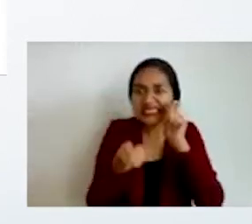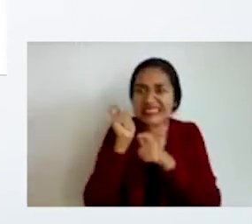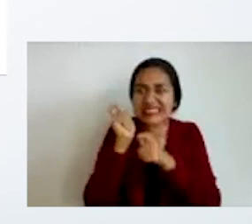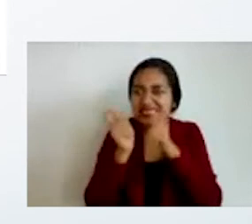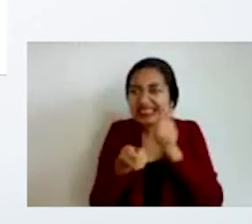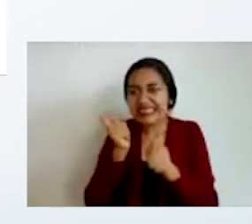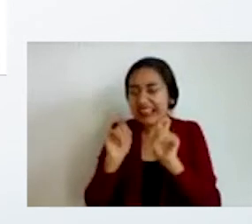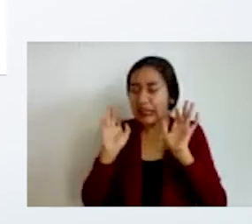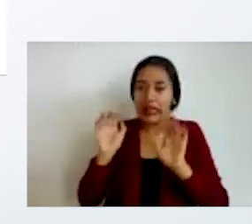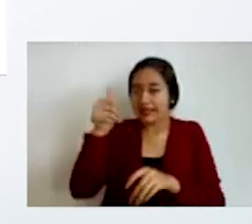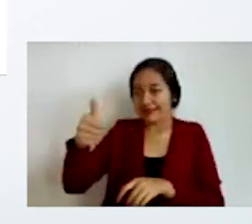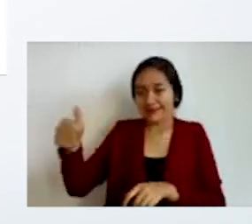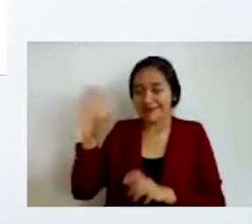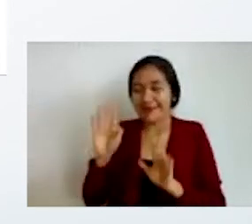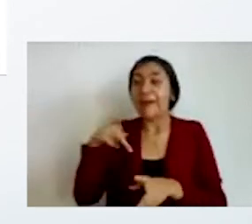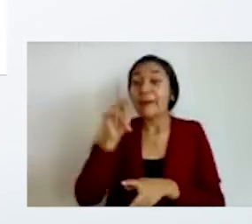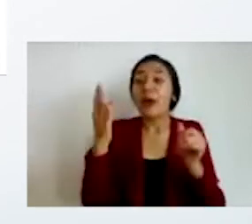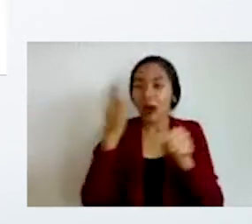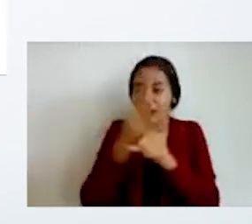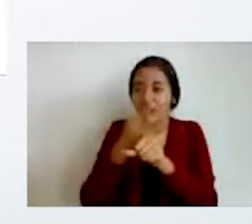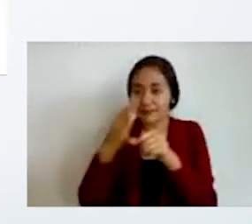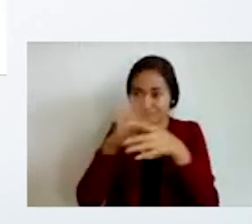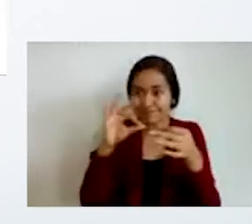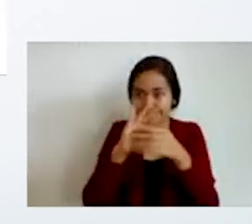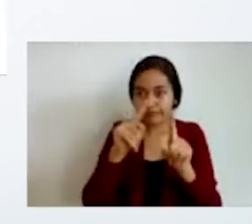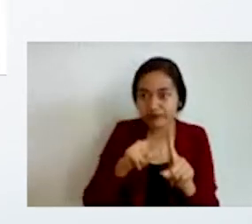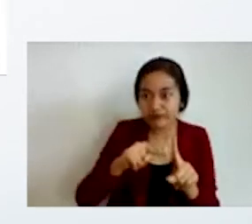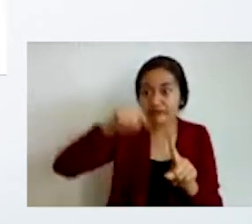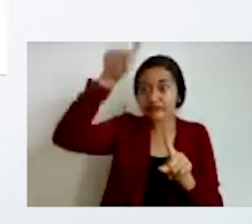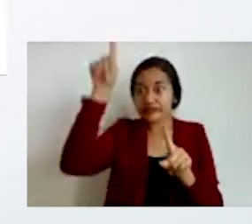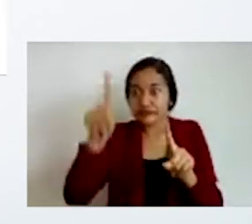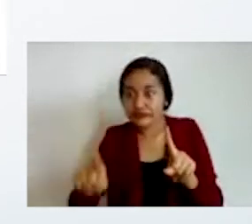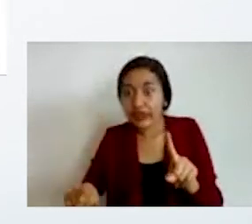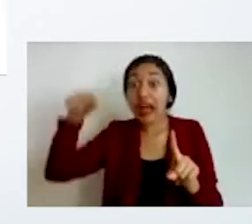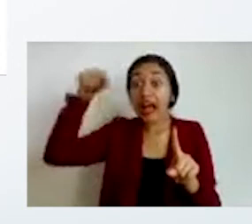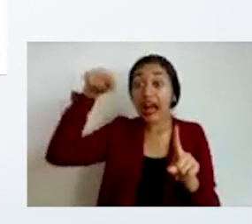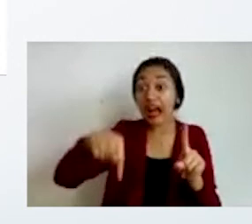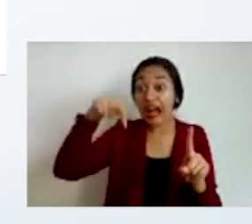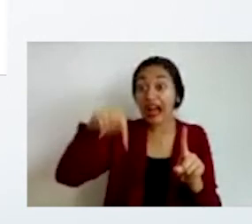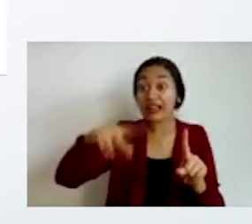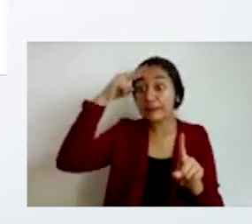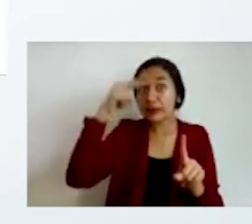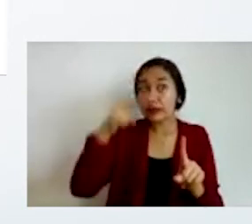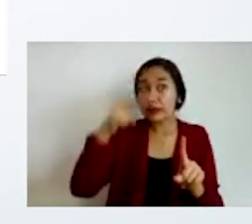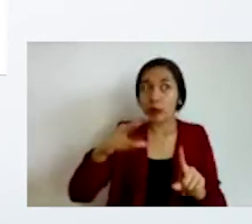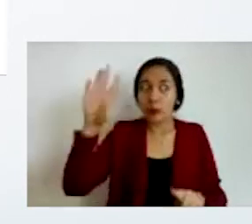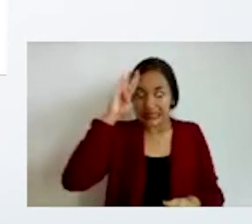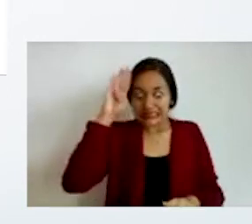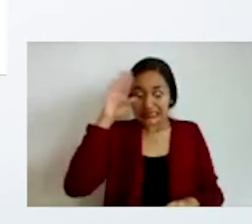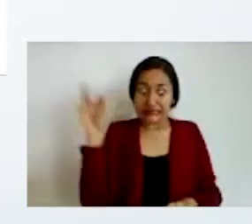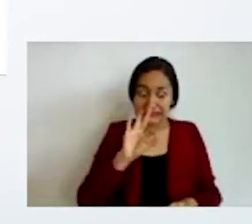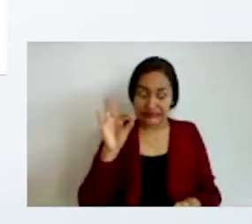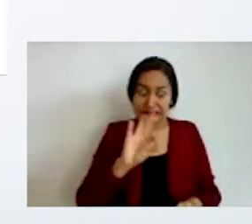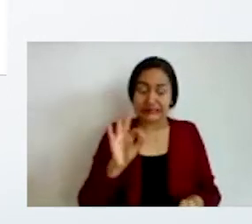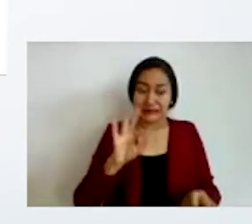más o menos la representación de lo que se supuso en México que iba a suceder. Que íbamos a tener como